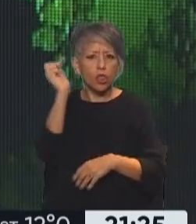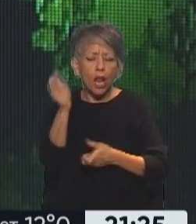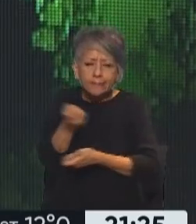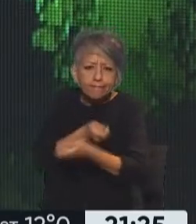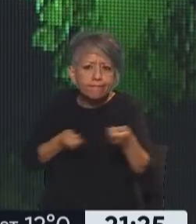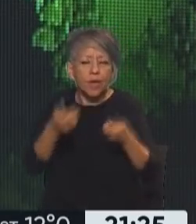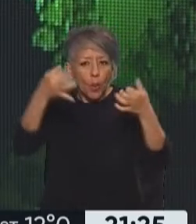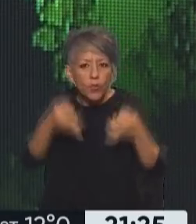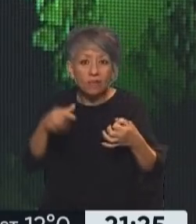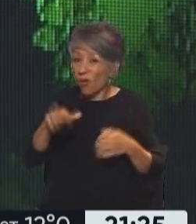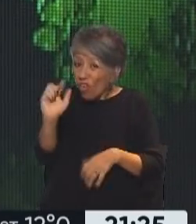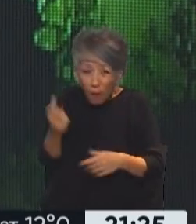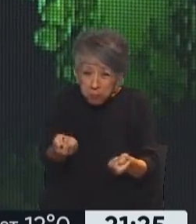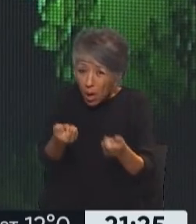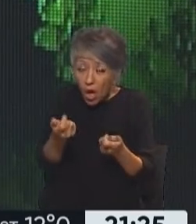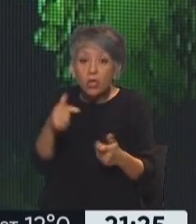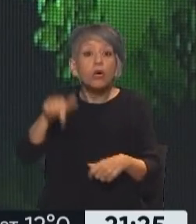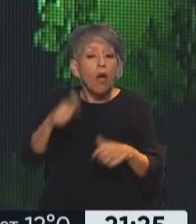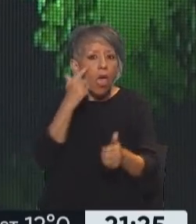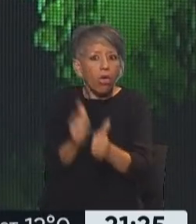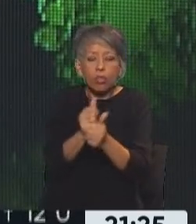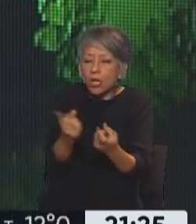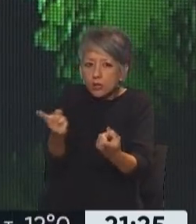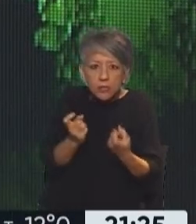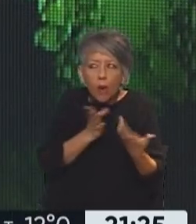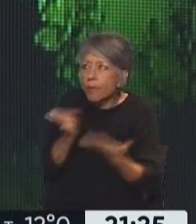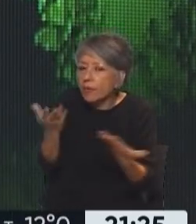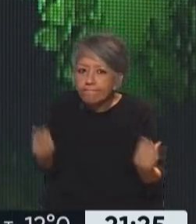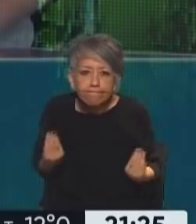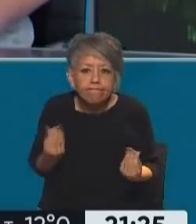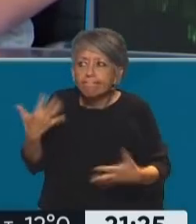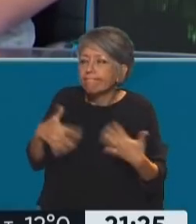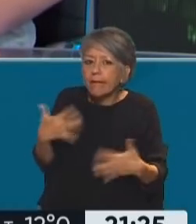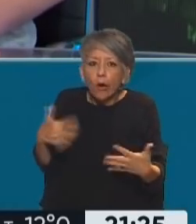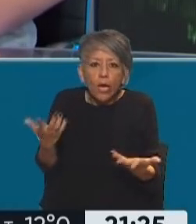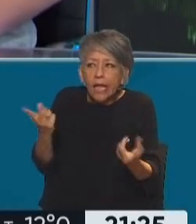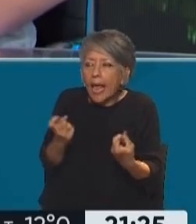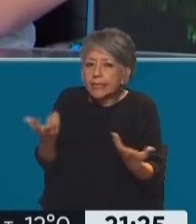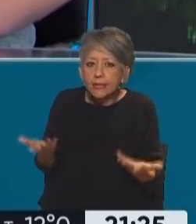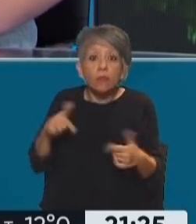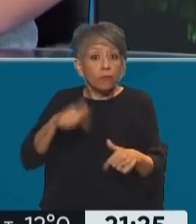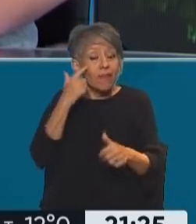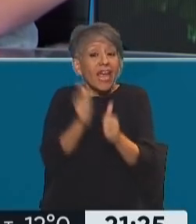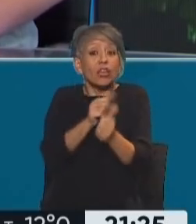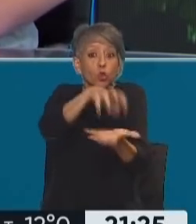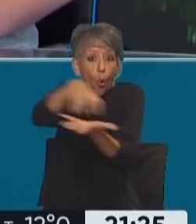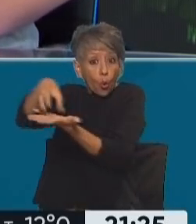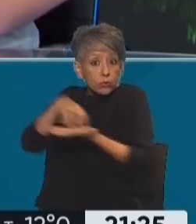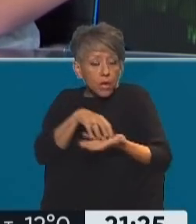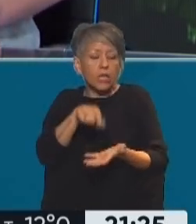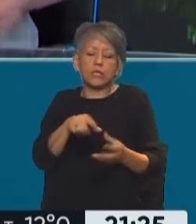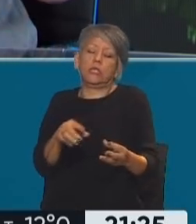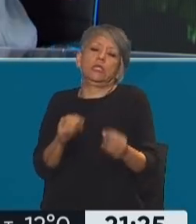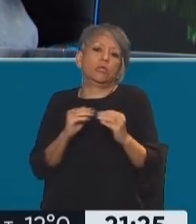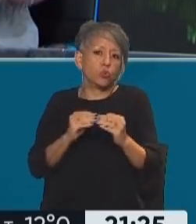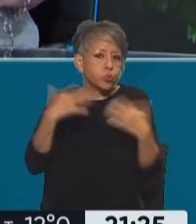sabemos son escasas y hoy la industria las está reclamando y fuerte, ¿sí? La industria está teniendo en este momento un problema a la hora de generar